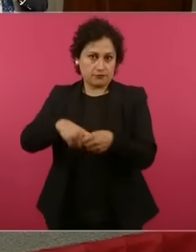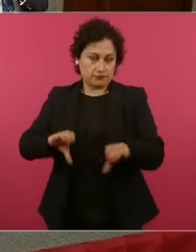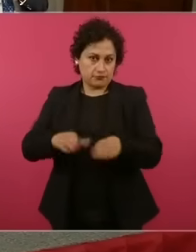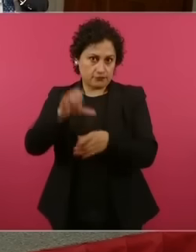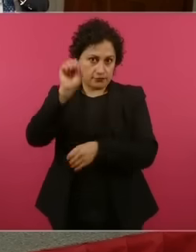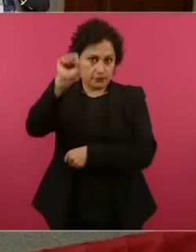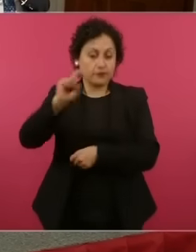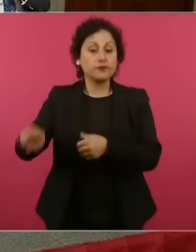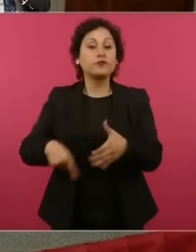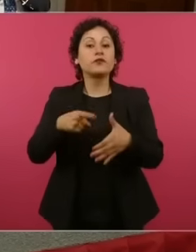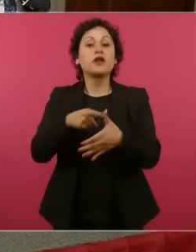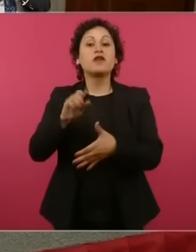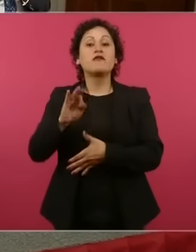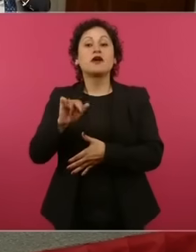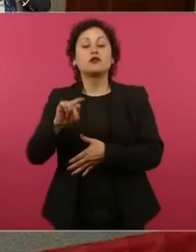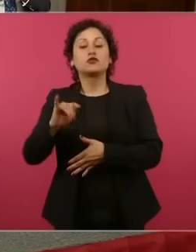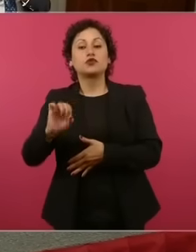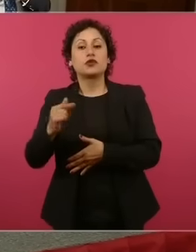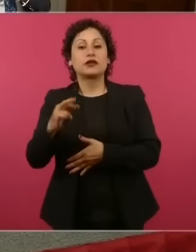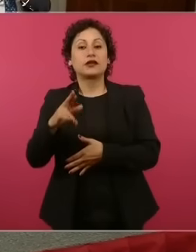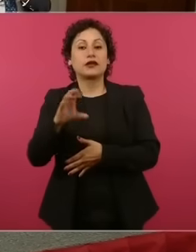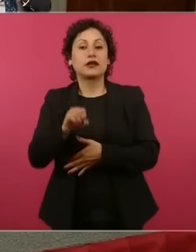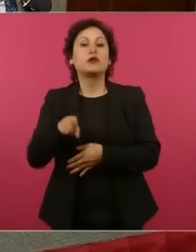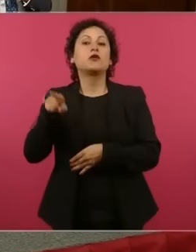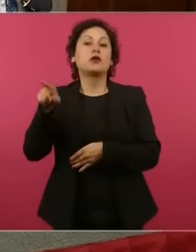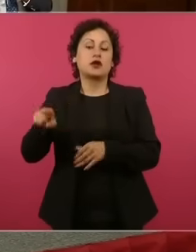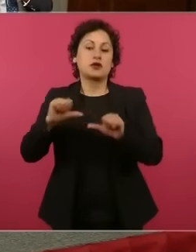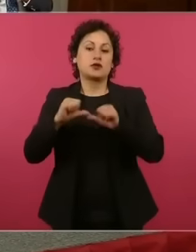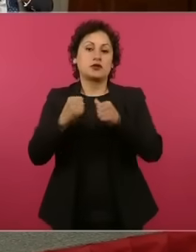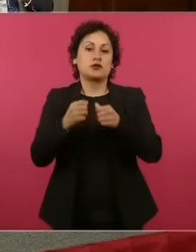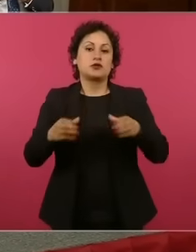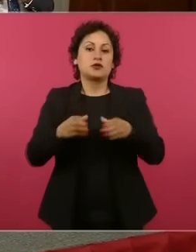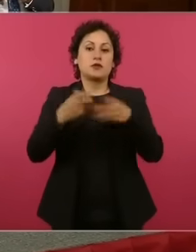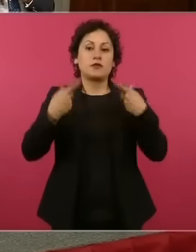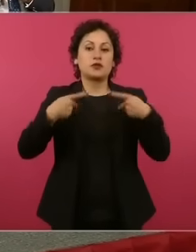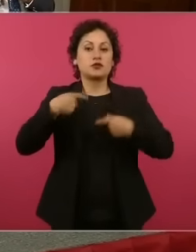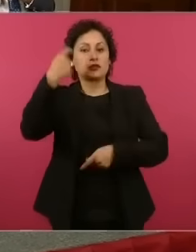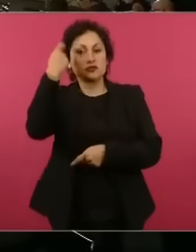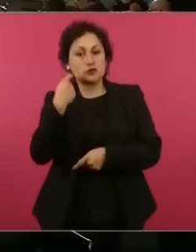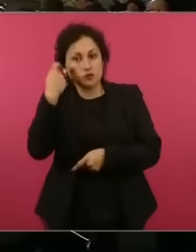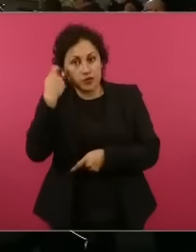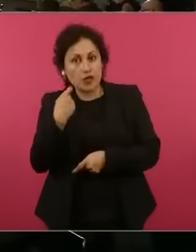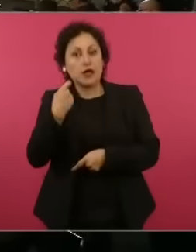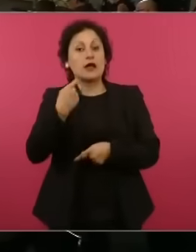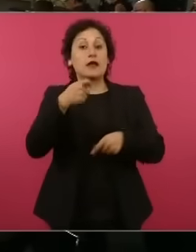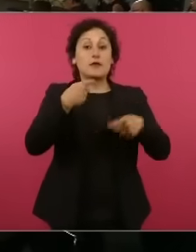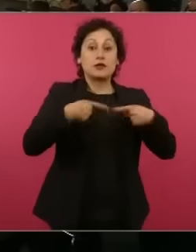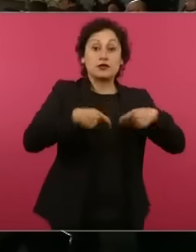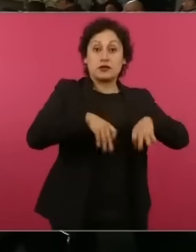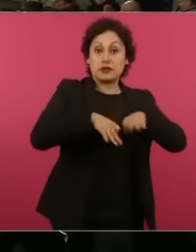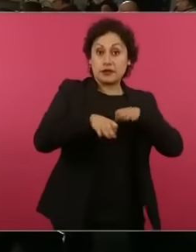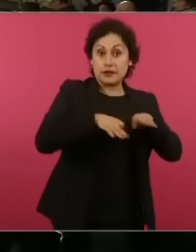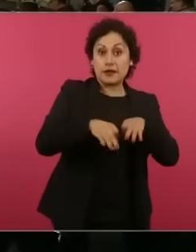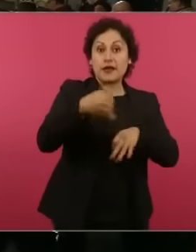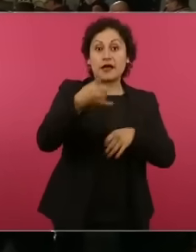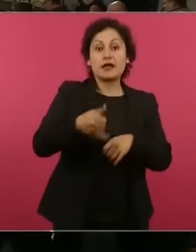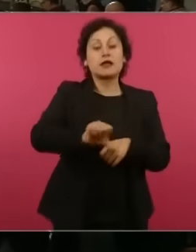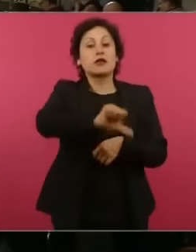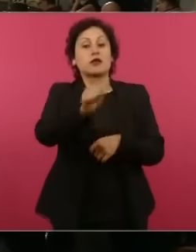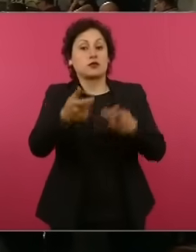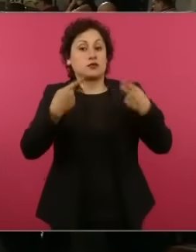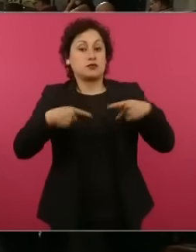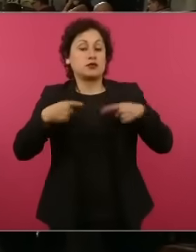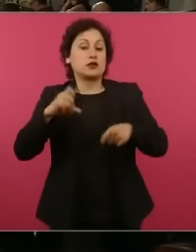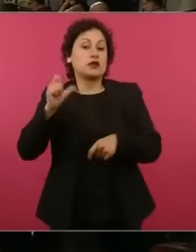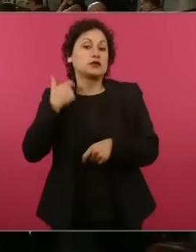Guerrero, presidente de la Asociación de Jubilados, Trabajadores y Extrabajadores de la Aviación